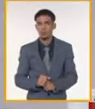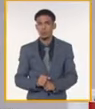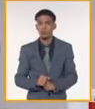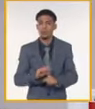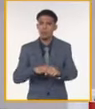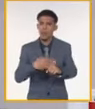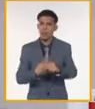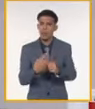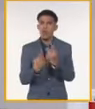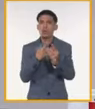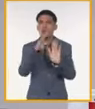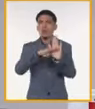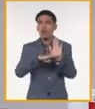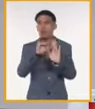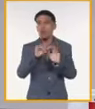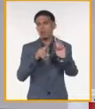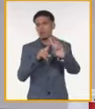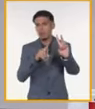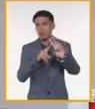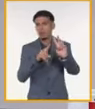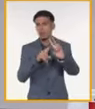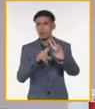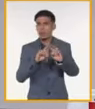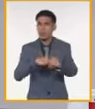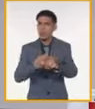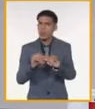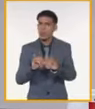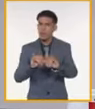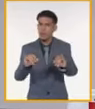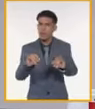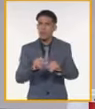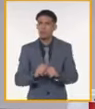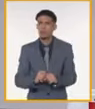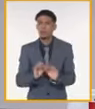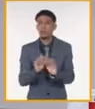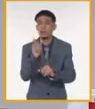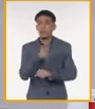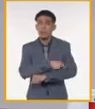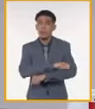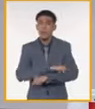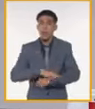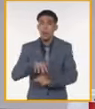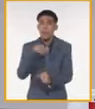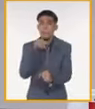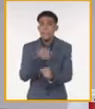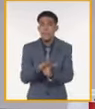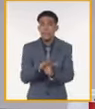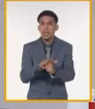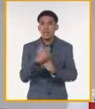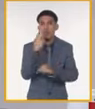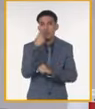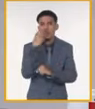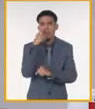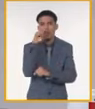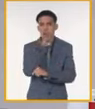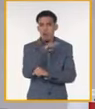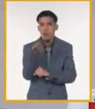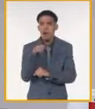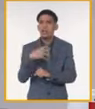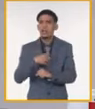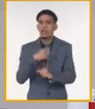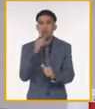programas ya eh Porque siempre hay a partir de de que las personas empiezan a conocer las normas empiezan a tener preguntas empiezan a